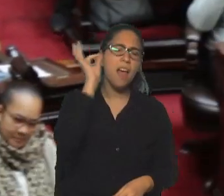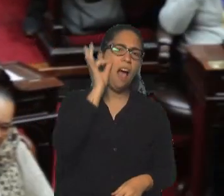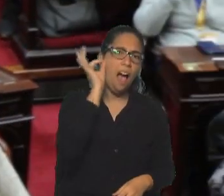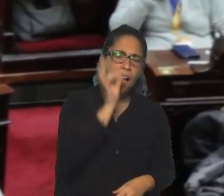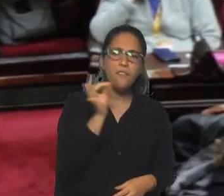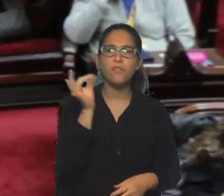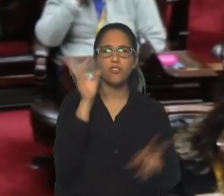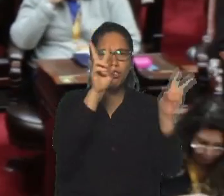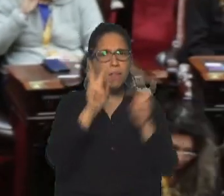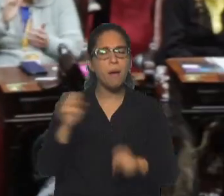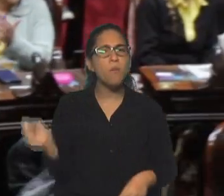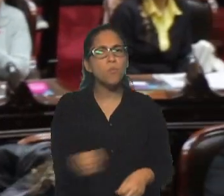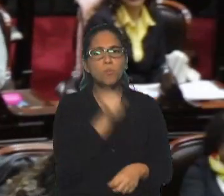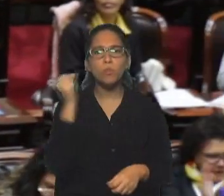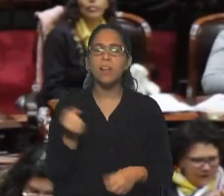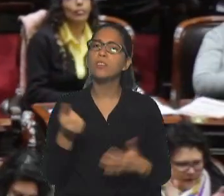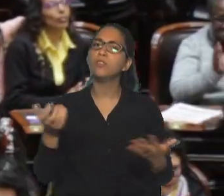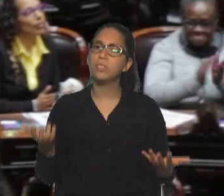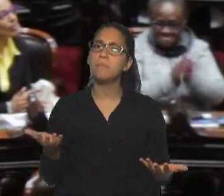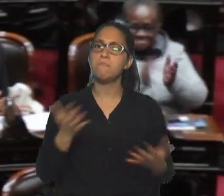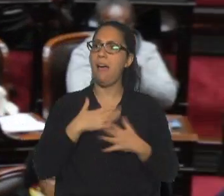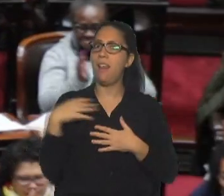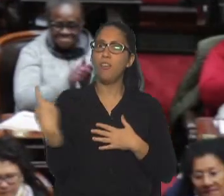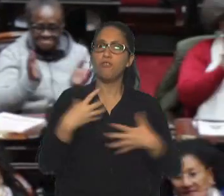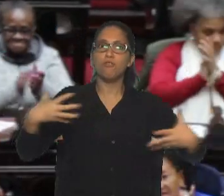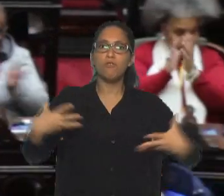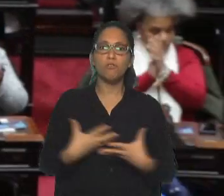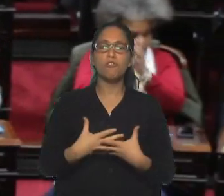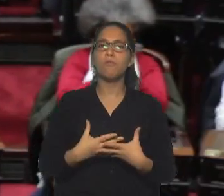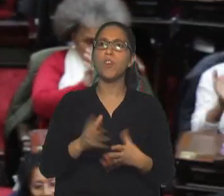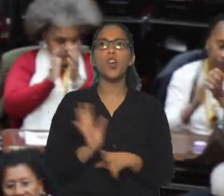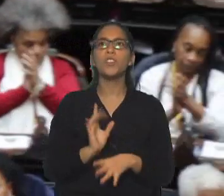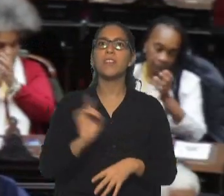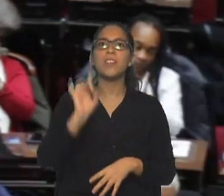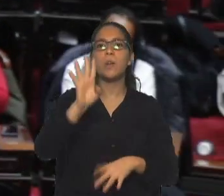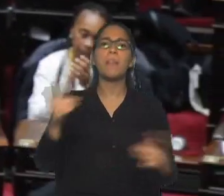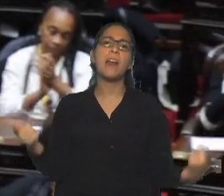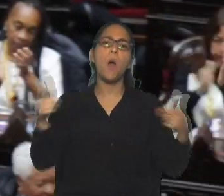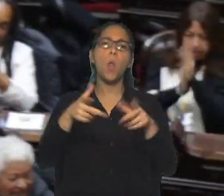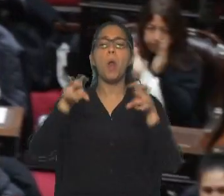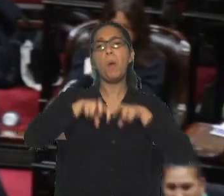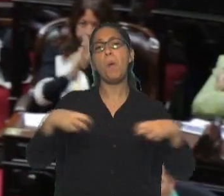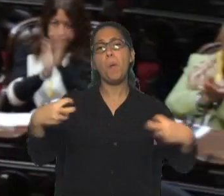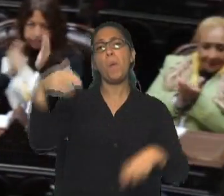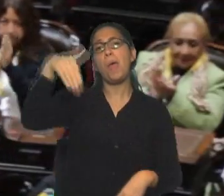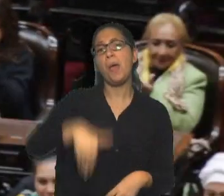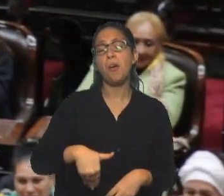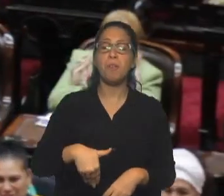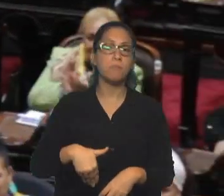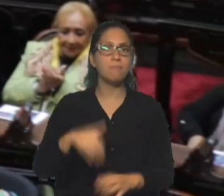entonces para nosotros realmente esto es no solamente ser parte de una reunión sino también ser parte de algo